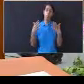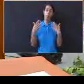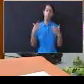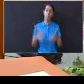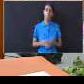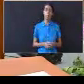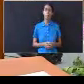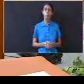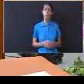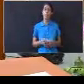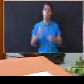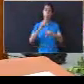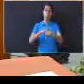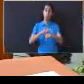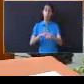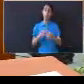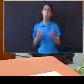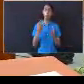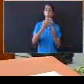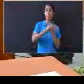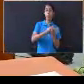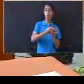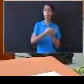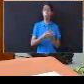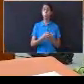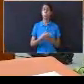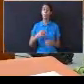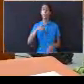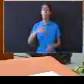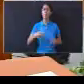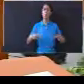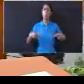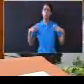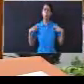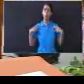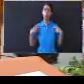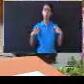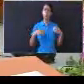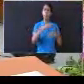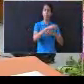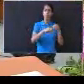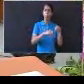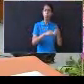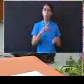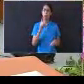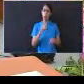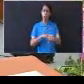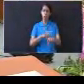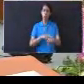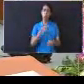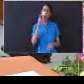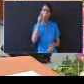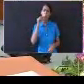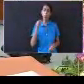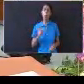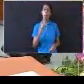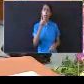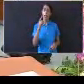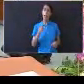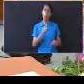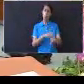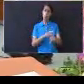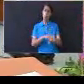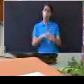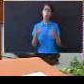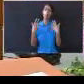que estamos viviendo. Y que pasemos del tiempo del kairos, de la prueba, al tiempo del refrigerio. Al tiempo